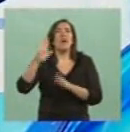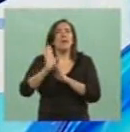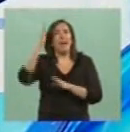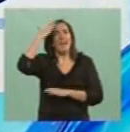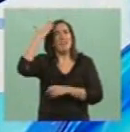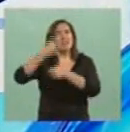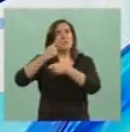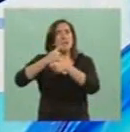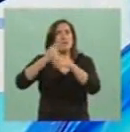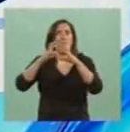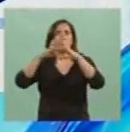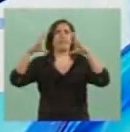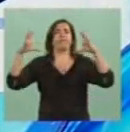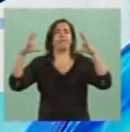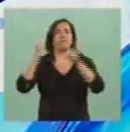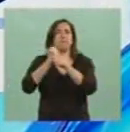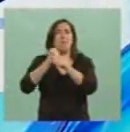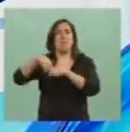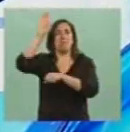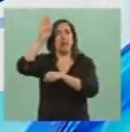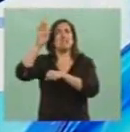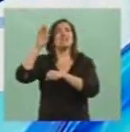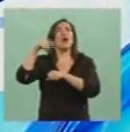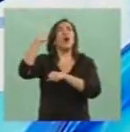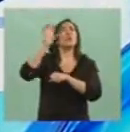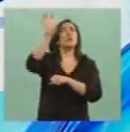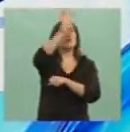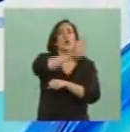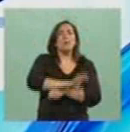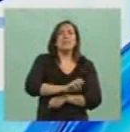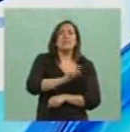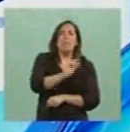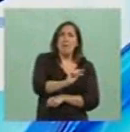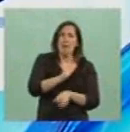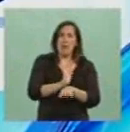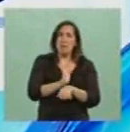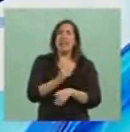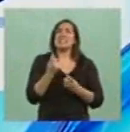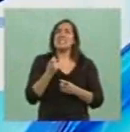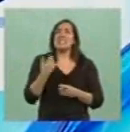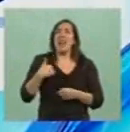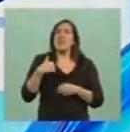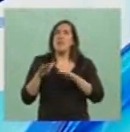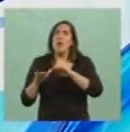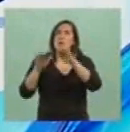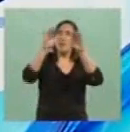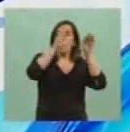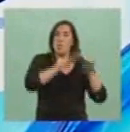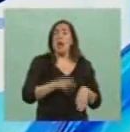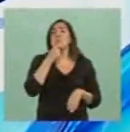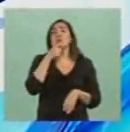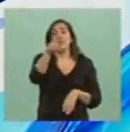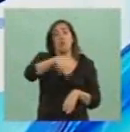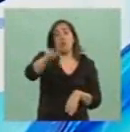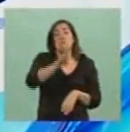que necesita ser armonizado con el resto del país para poder tener una Argentina. Si ustedes recorren